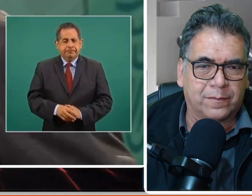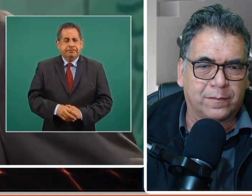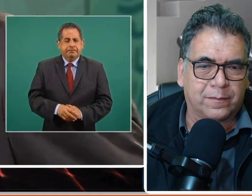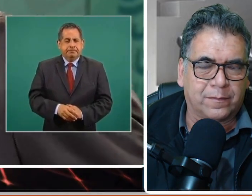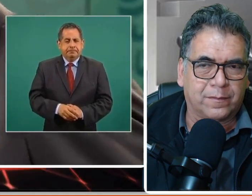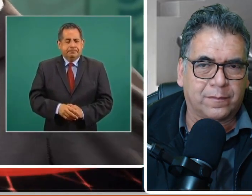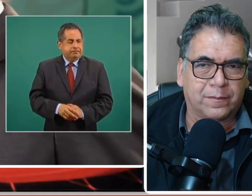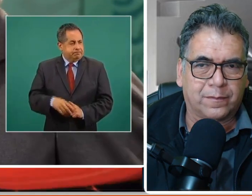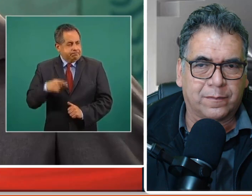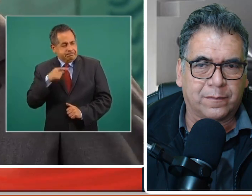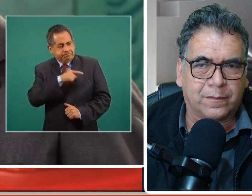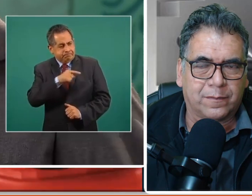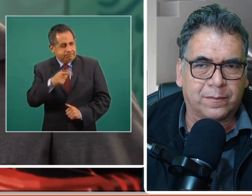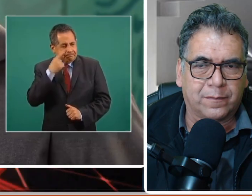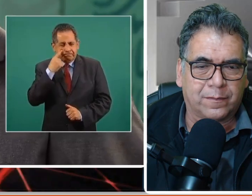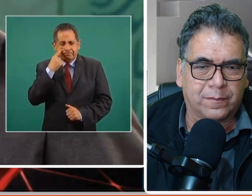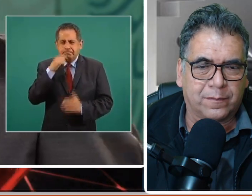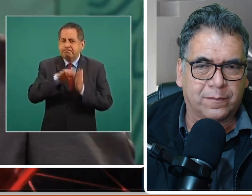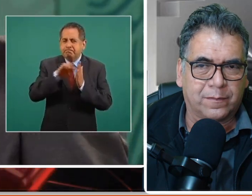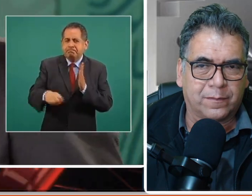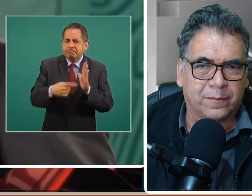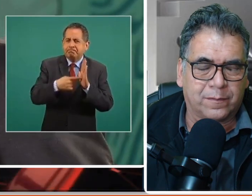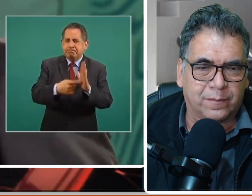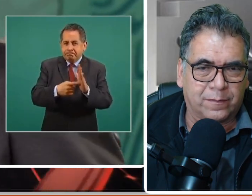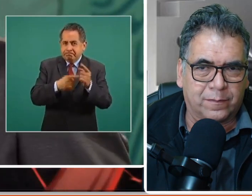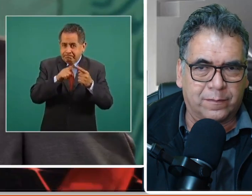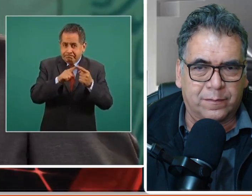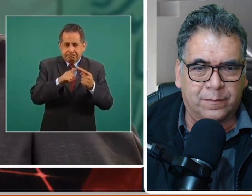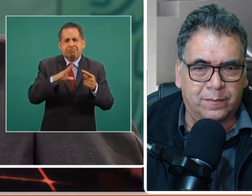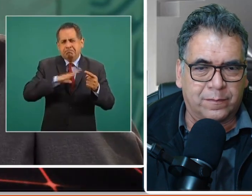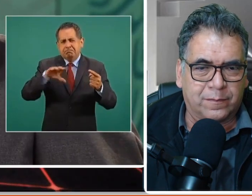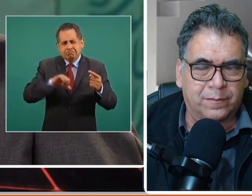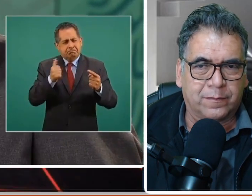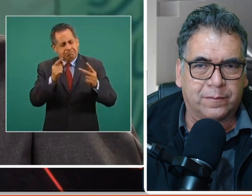un botón de muestra, desgraciadamente,